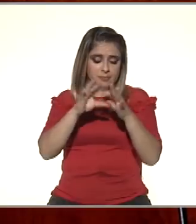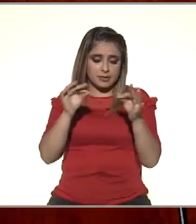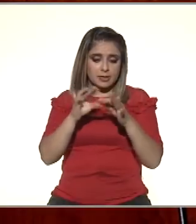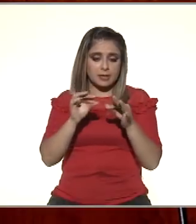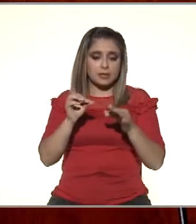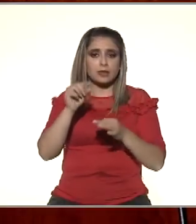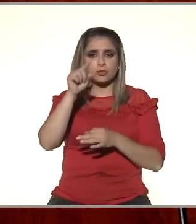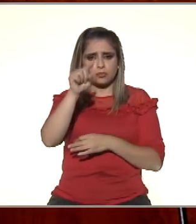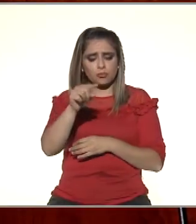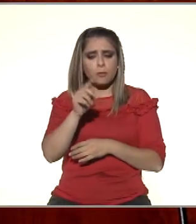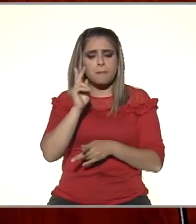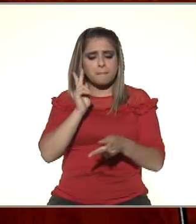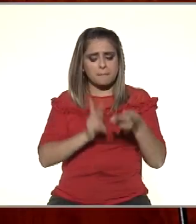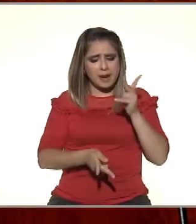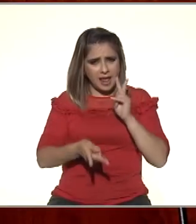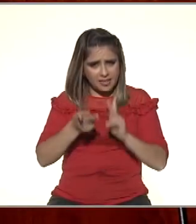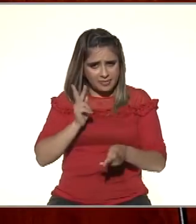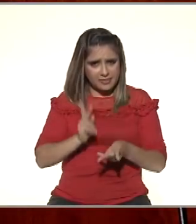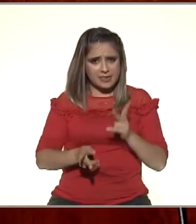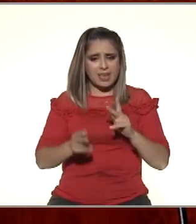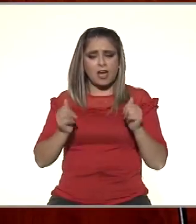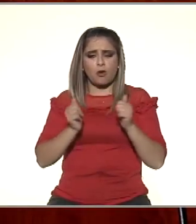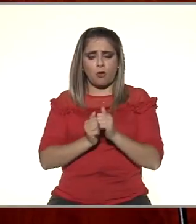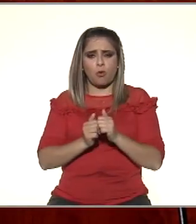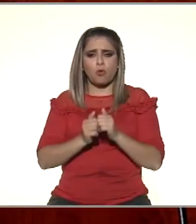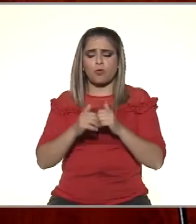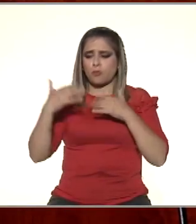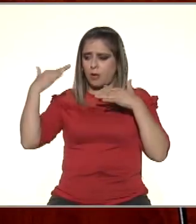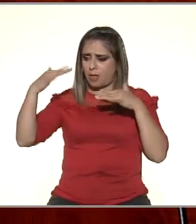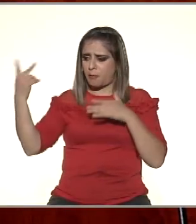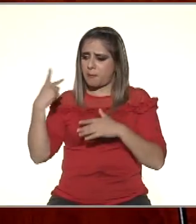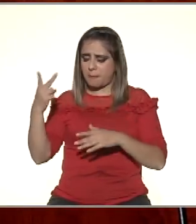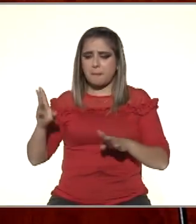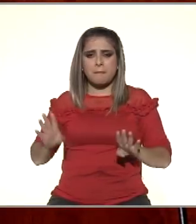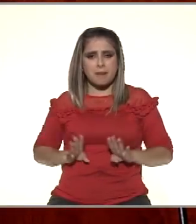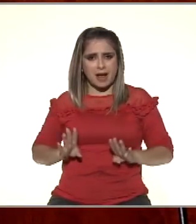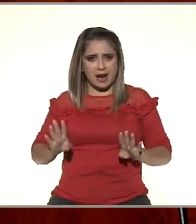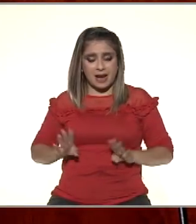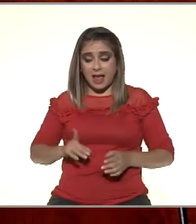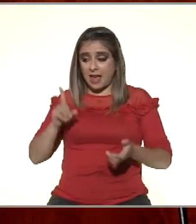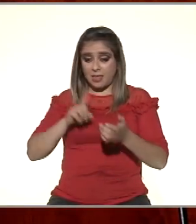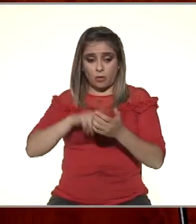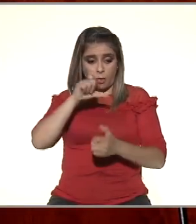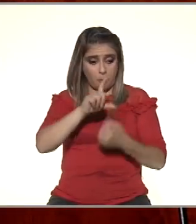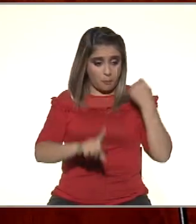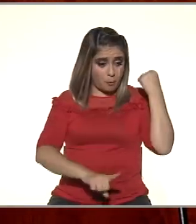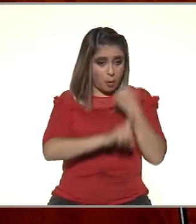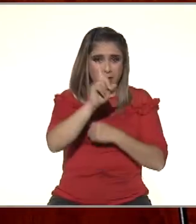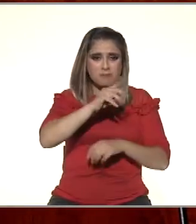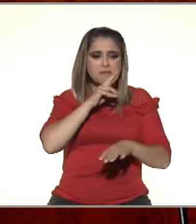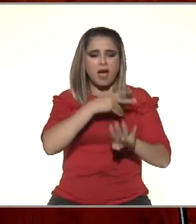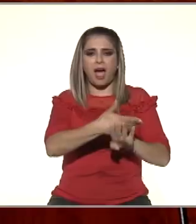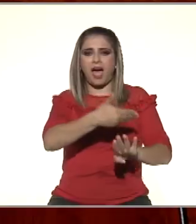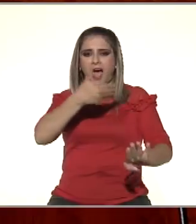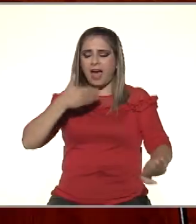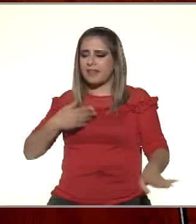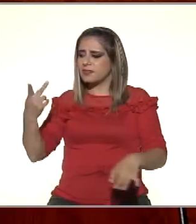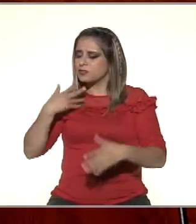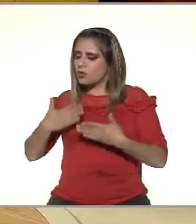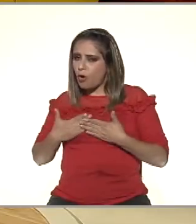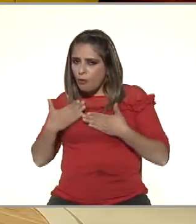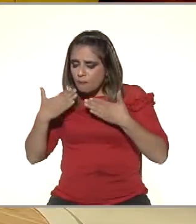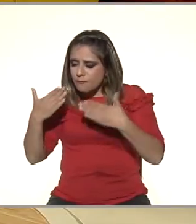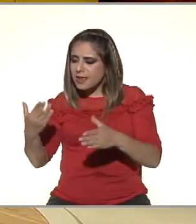tengan estas conversaciones ahora, de adultos con sus parejas, ¿sí?, antes de una crisis. Construyan confianza e